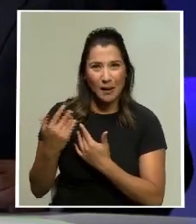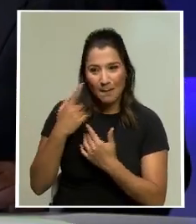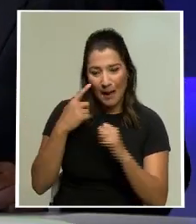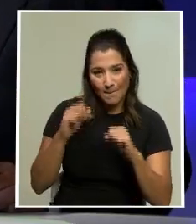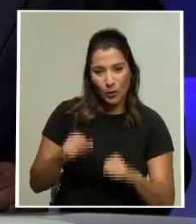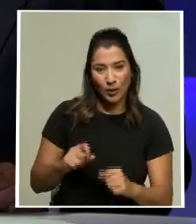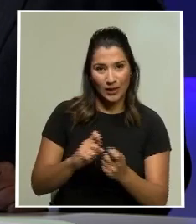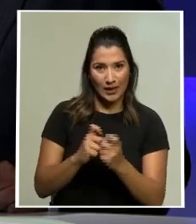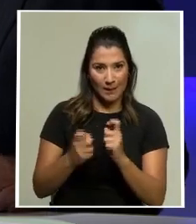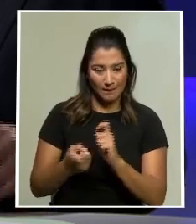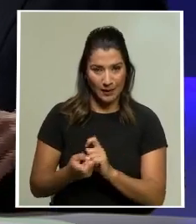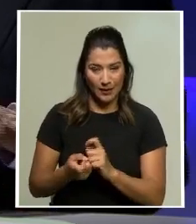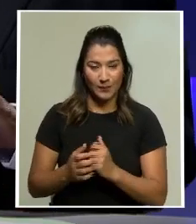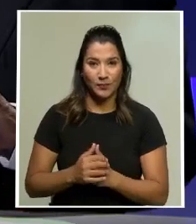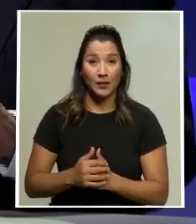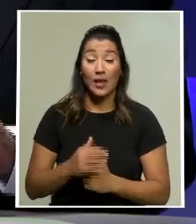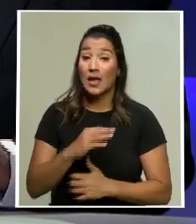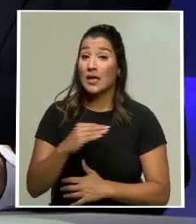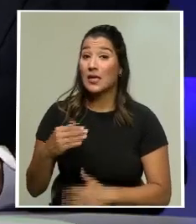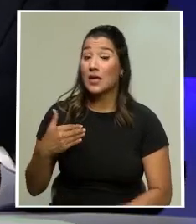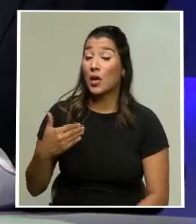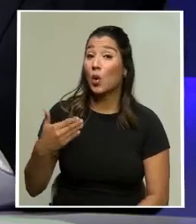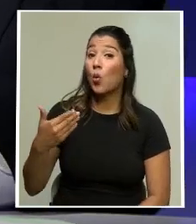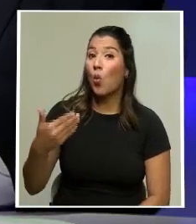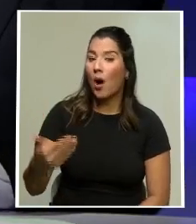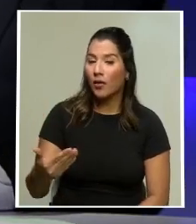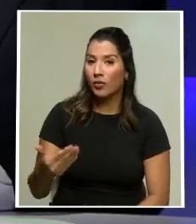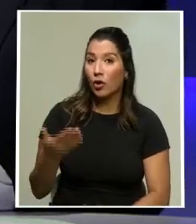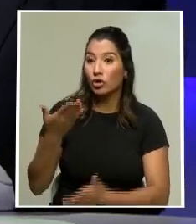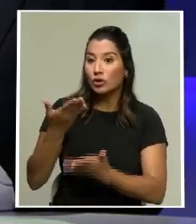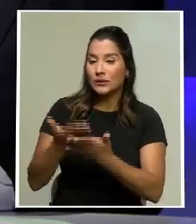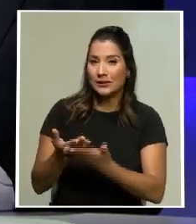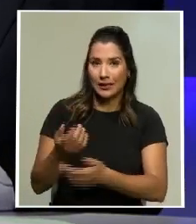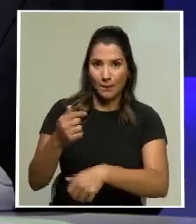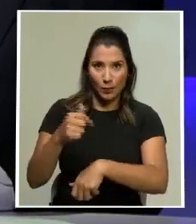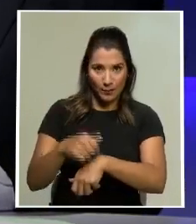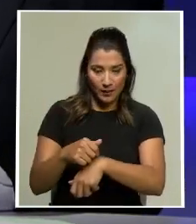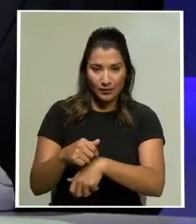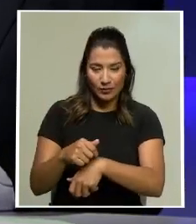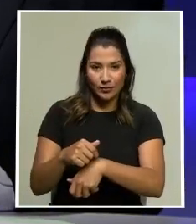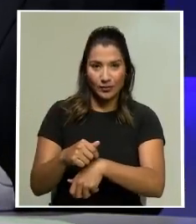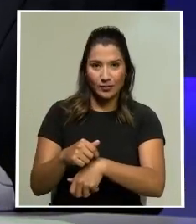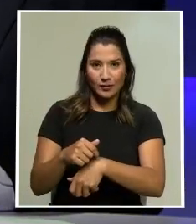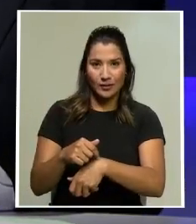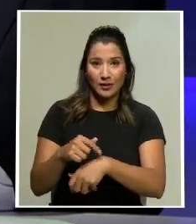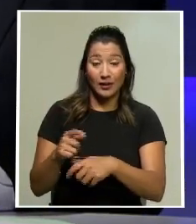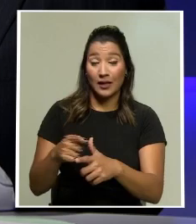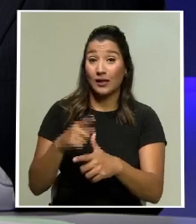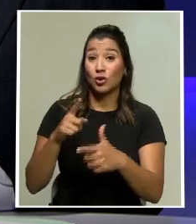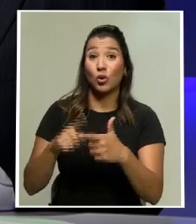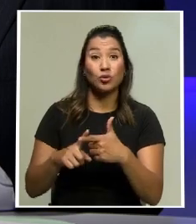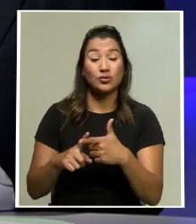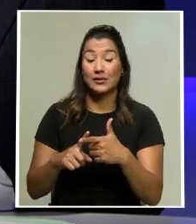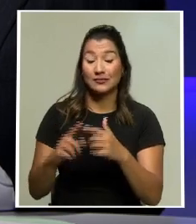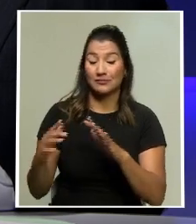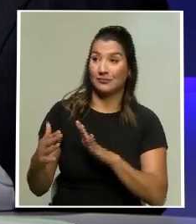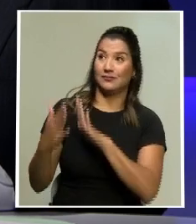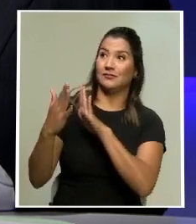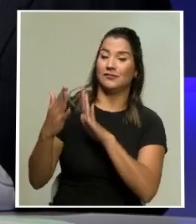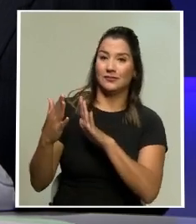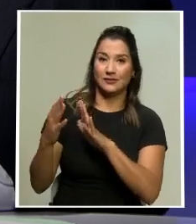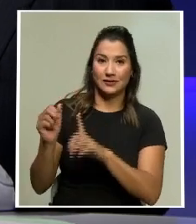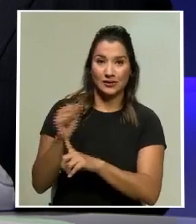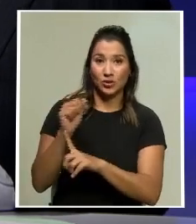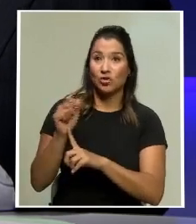cambio. Y cuando ese momento llega, resulta que la realidad impone